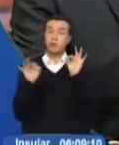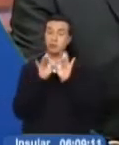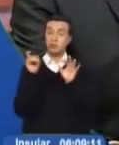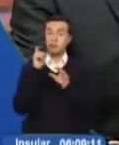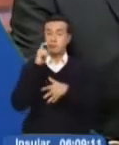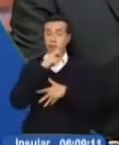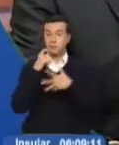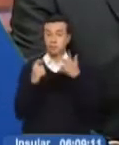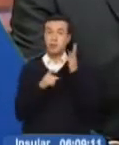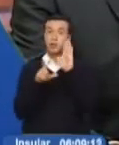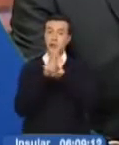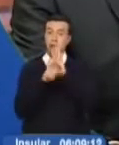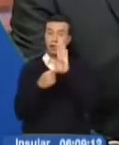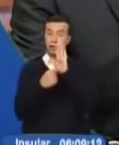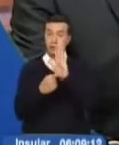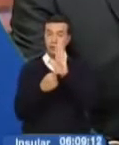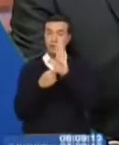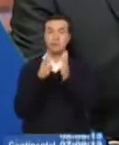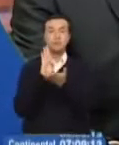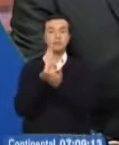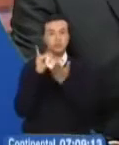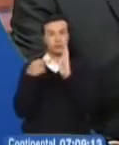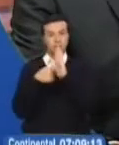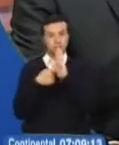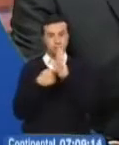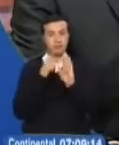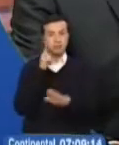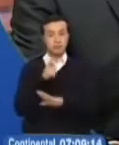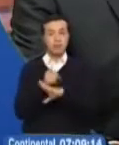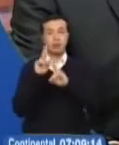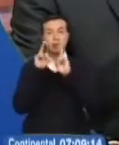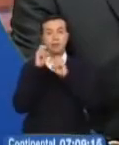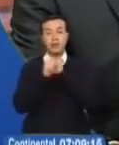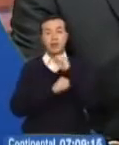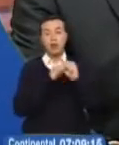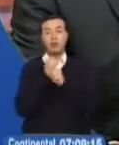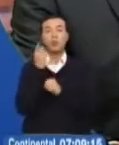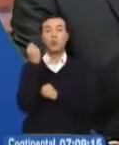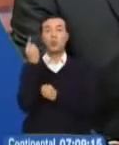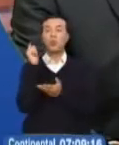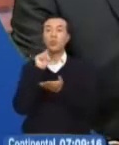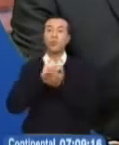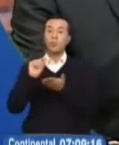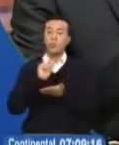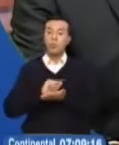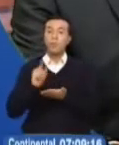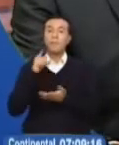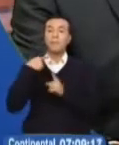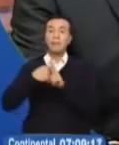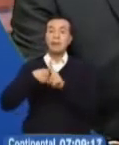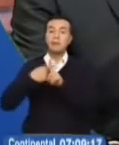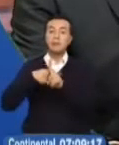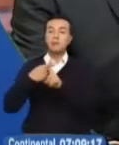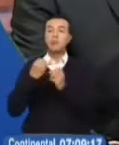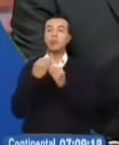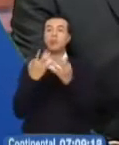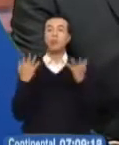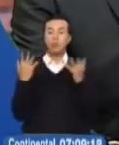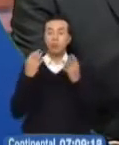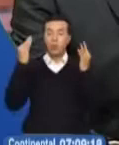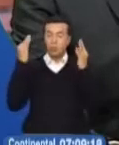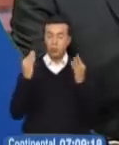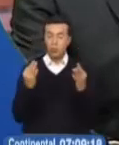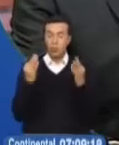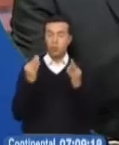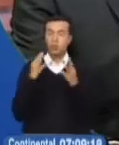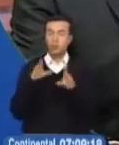con lo que establece la ley de seguridad social en cuanto a la edad y las aportaciones que se tienen qué realizar para acogerse